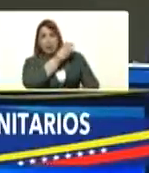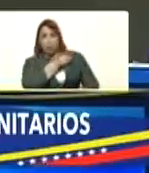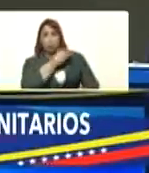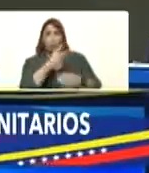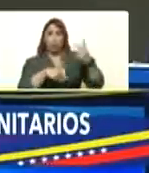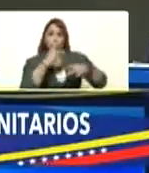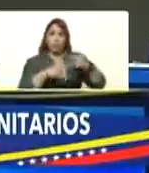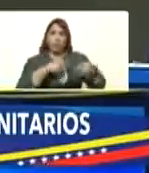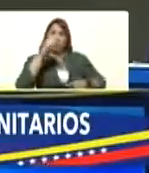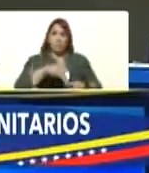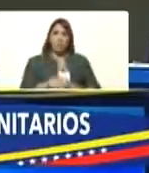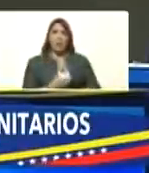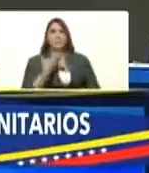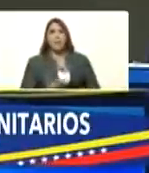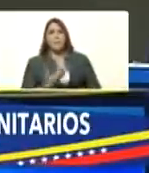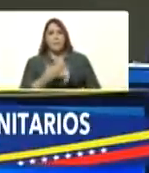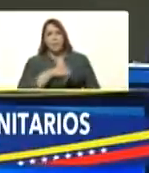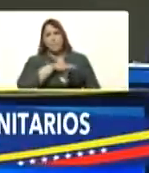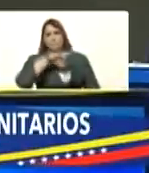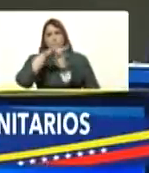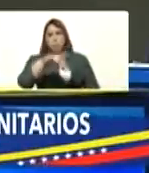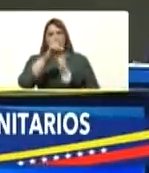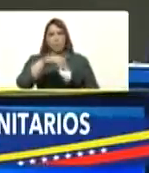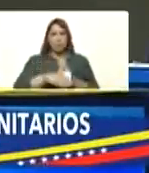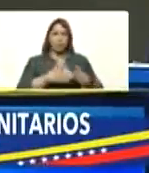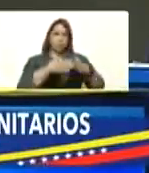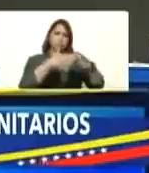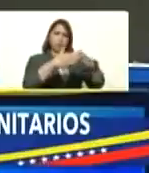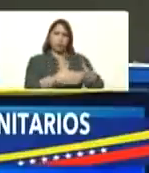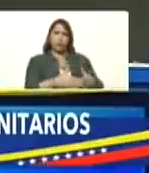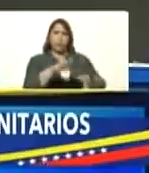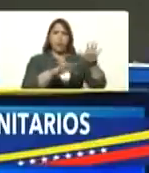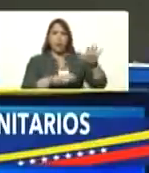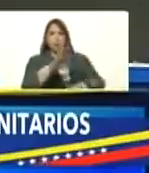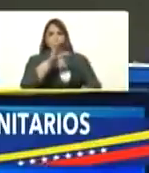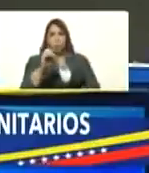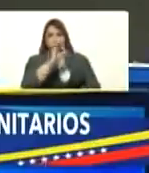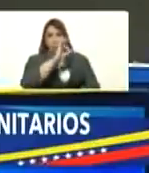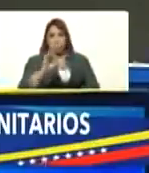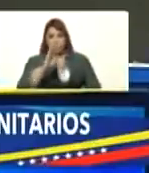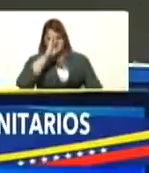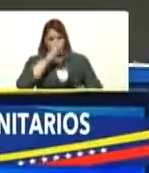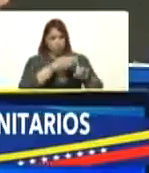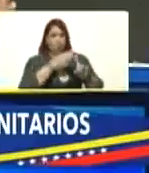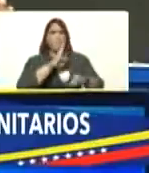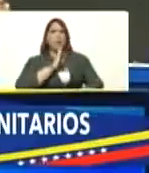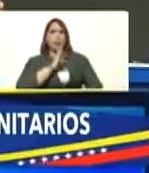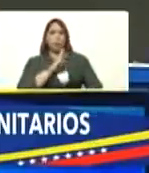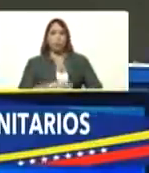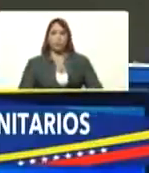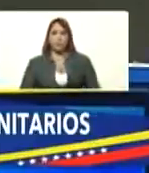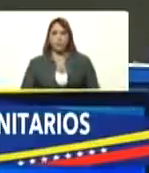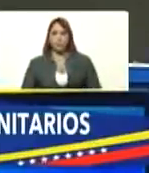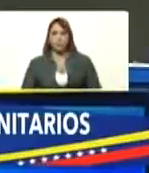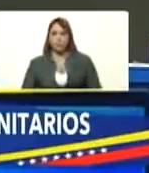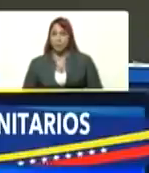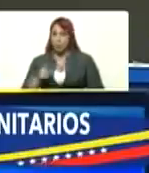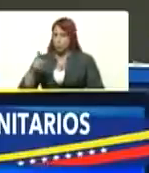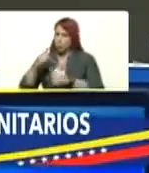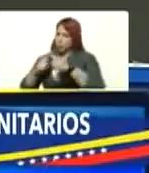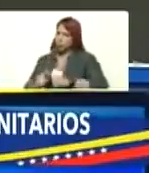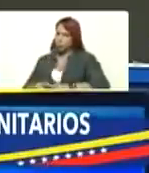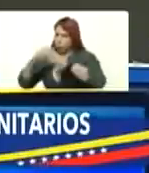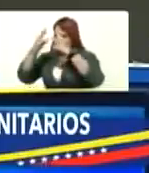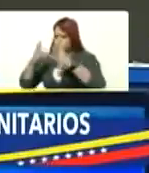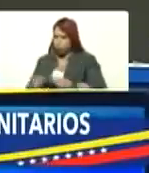ellas las más importantes, las aeroportuarias y las portuarias, al menos el 50% va directo para ese fondo. Ese fondo... O sea, que tú sacas la